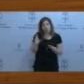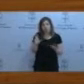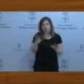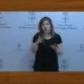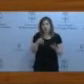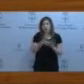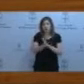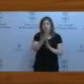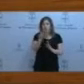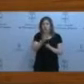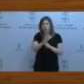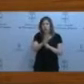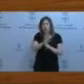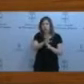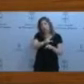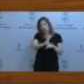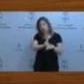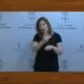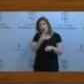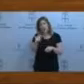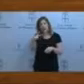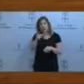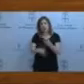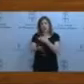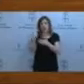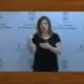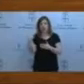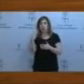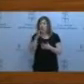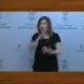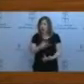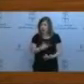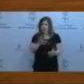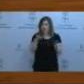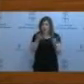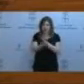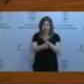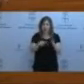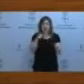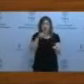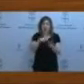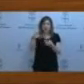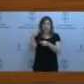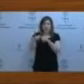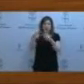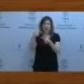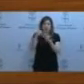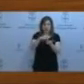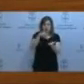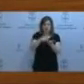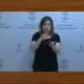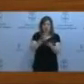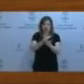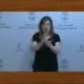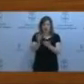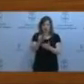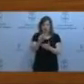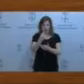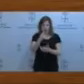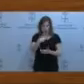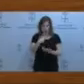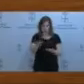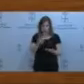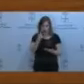de la consejería que niegue la anterior, o si no, acepte usted esta responsabilidad que le dejo ahora, pague el impuesto de sucesiones que veíamos antes y díganos que todo va a seguir